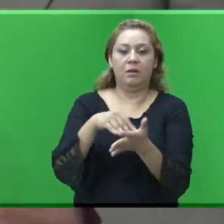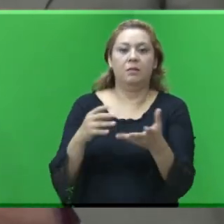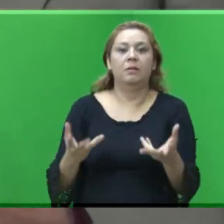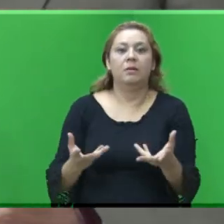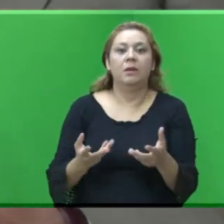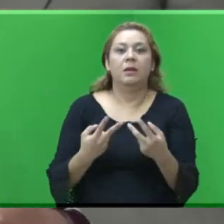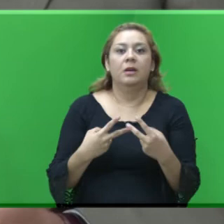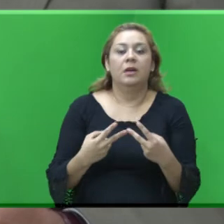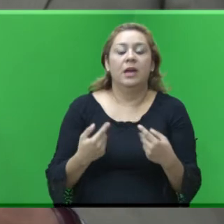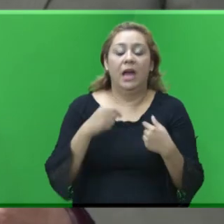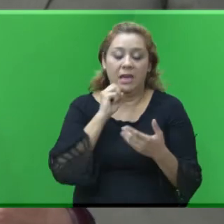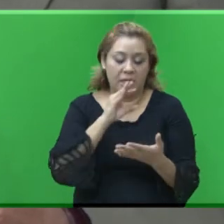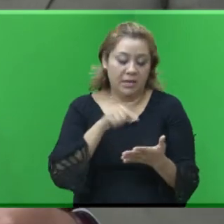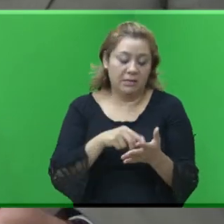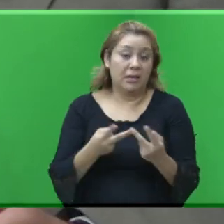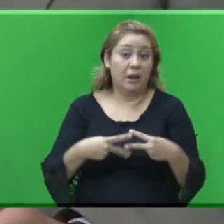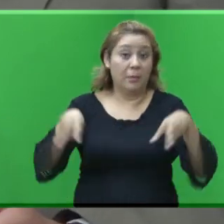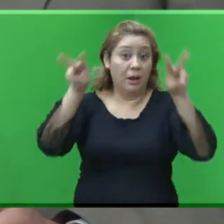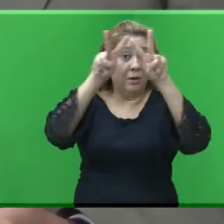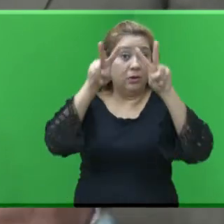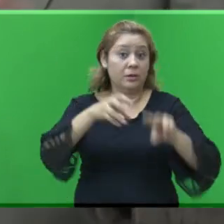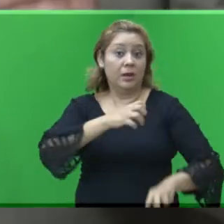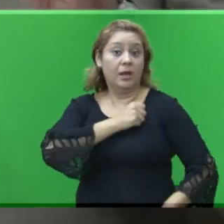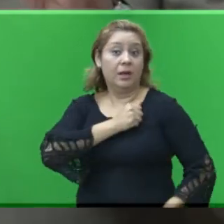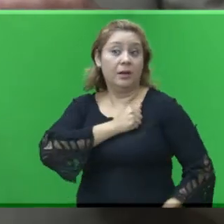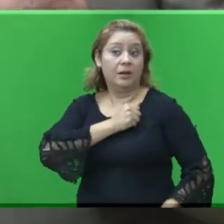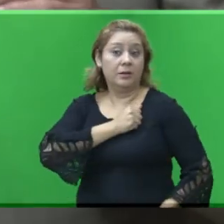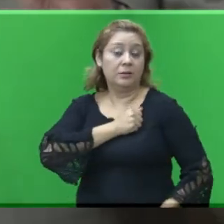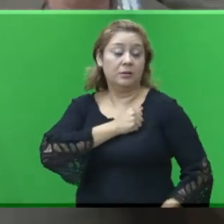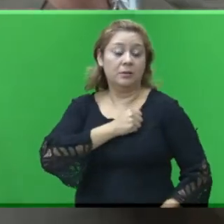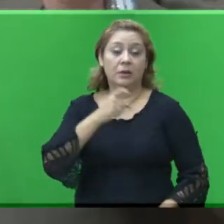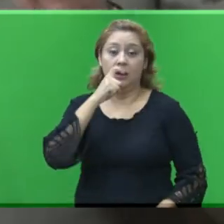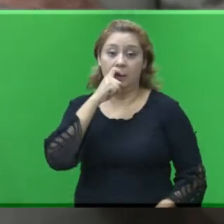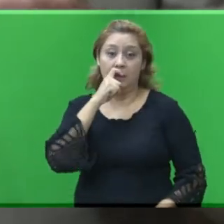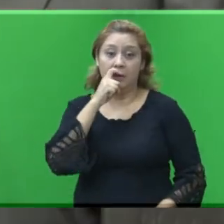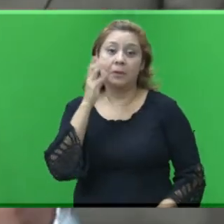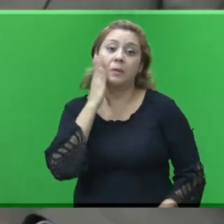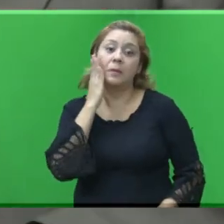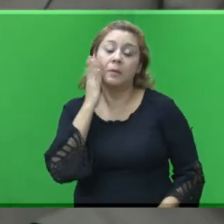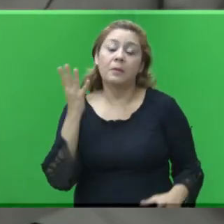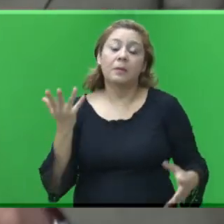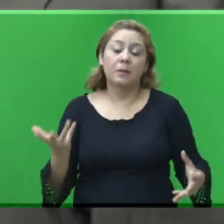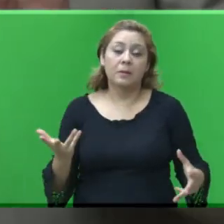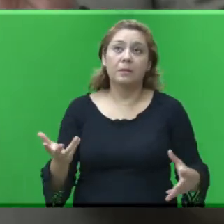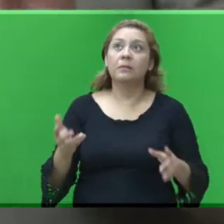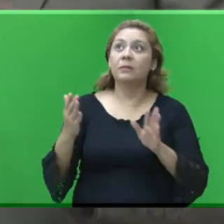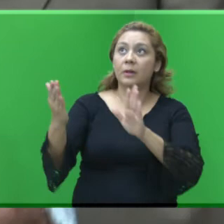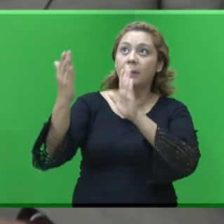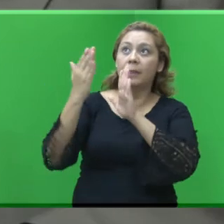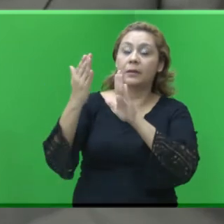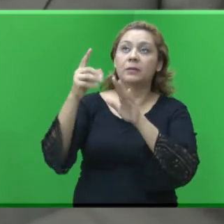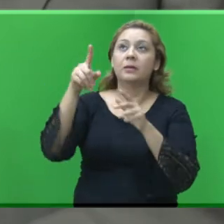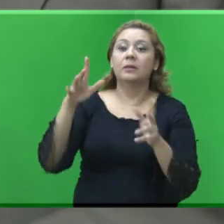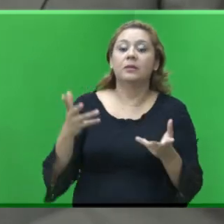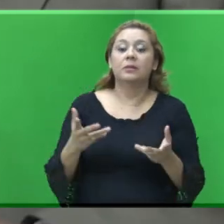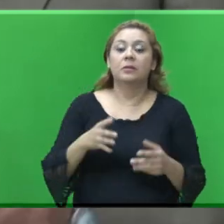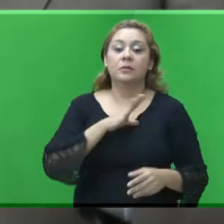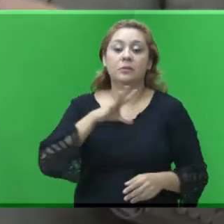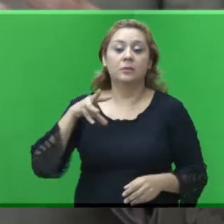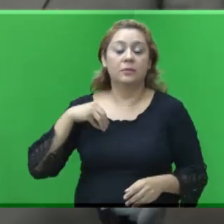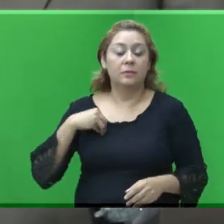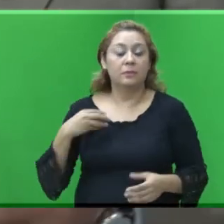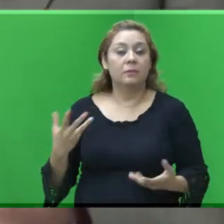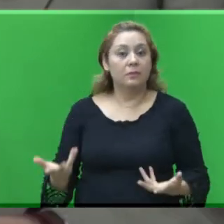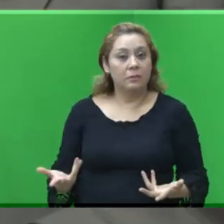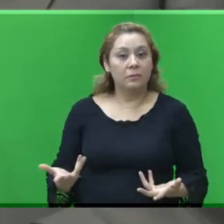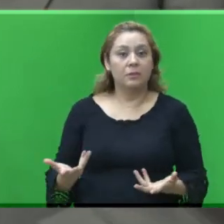aquí se enfatiza el valor de la responsabilidad que los padres tenían delante de él en